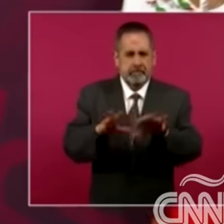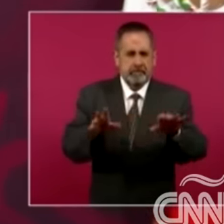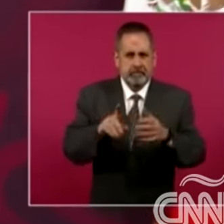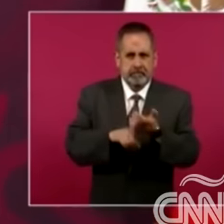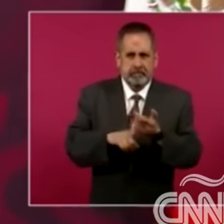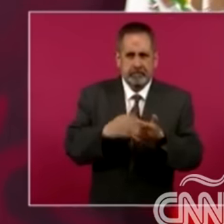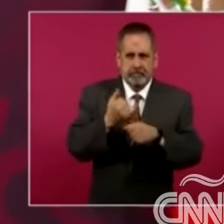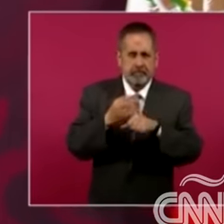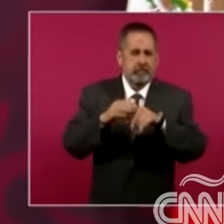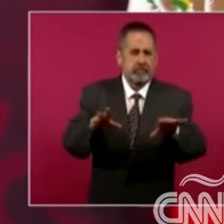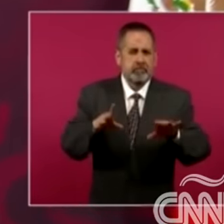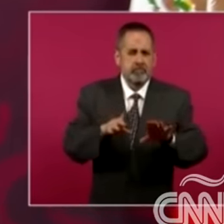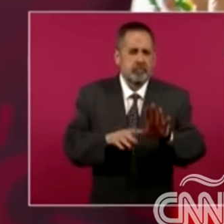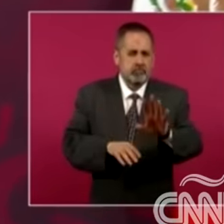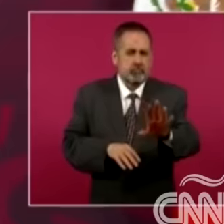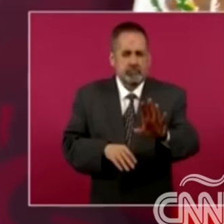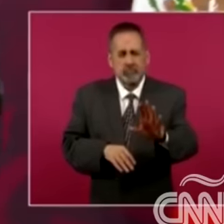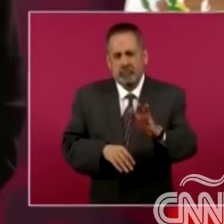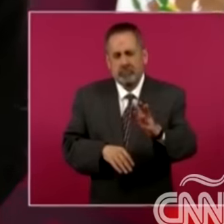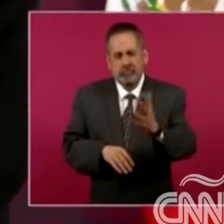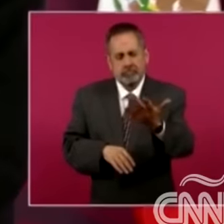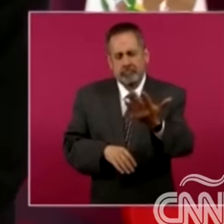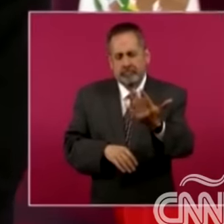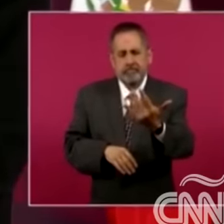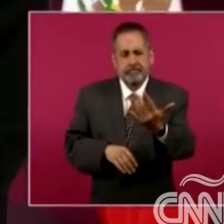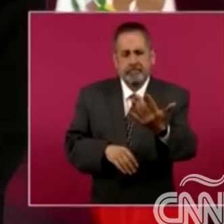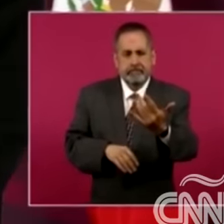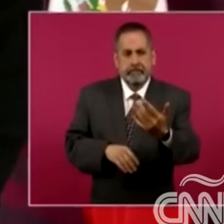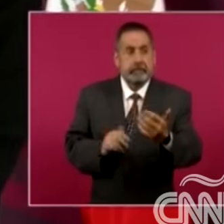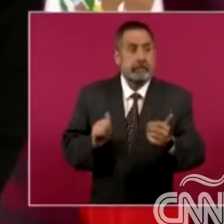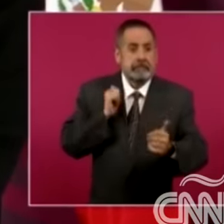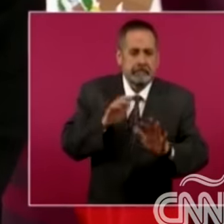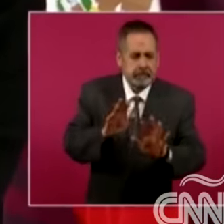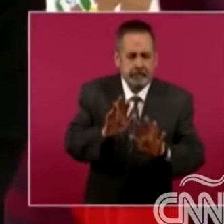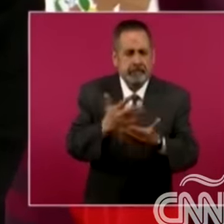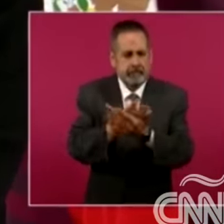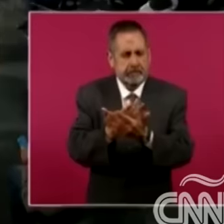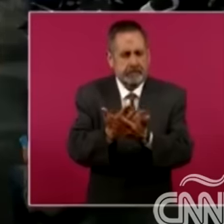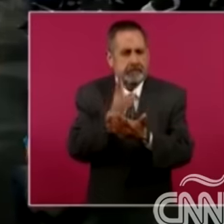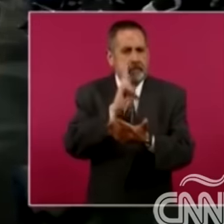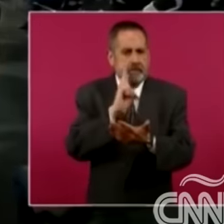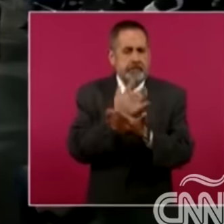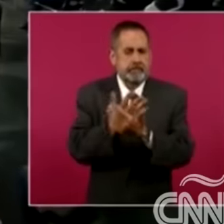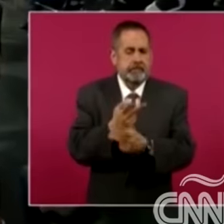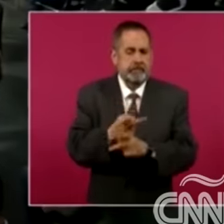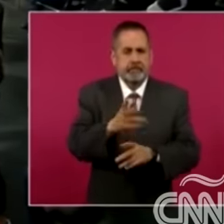la información precisa. No nos adelantemos.